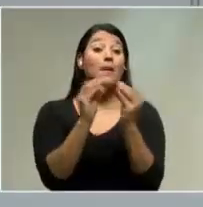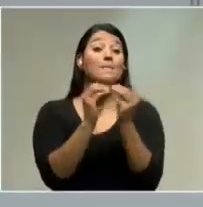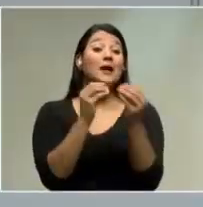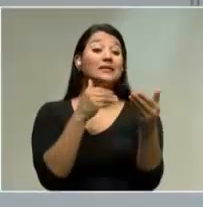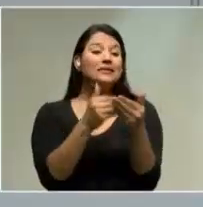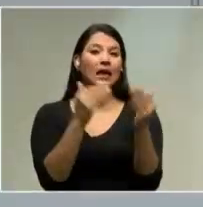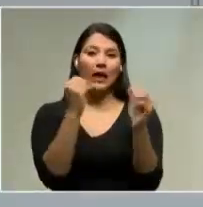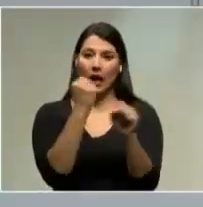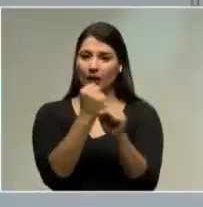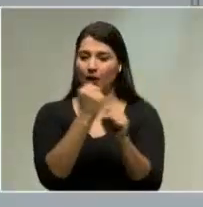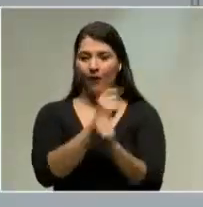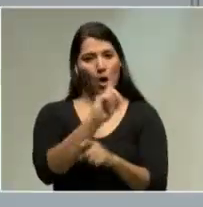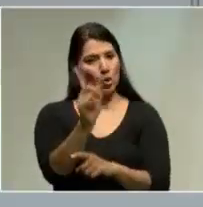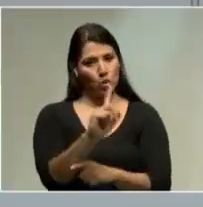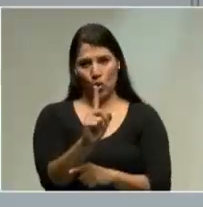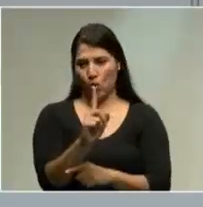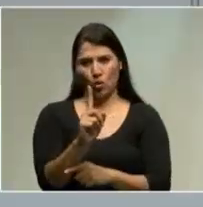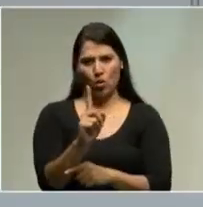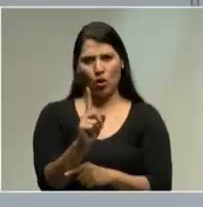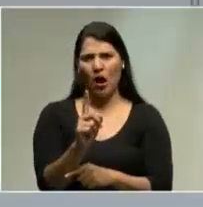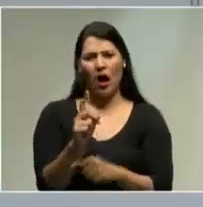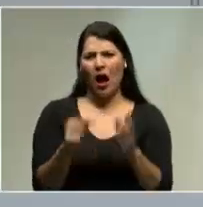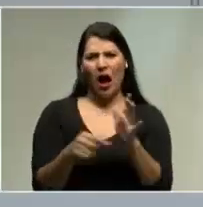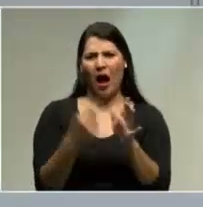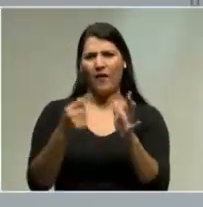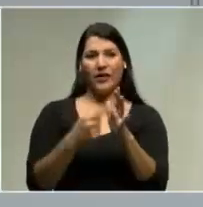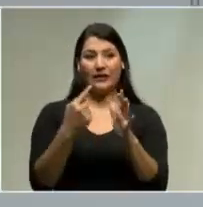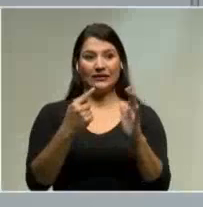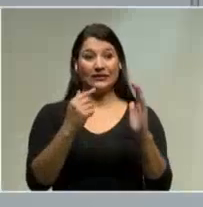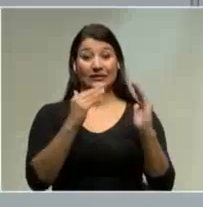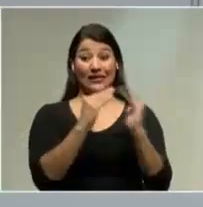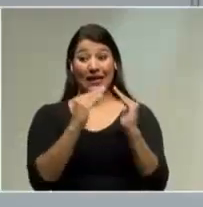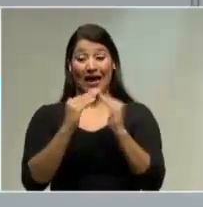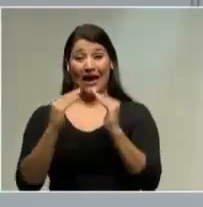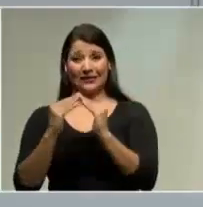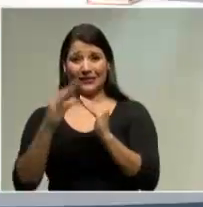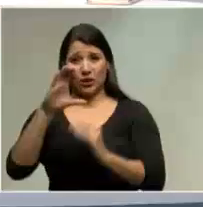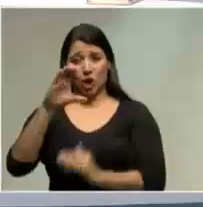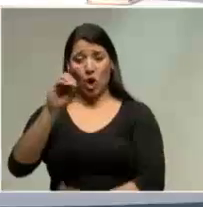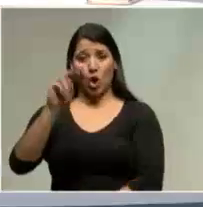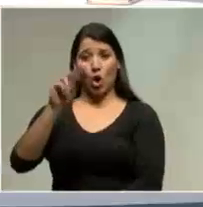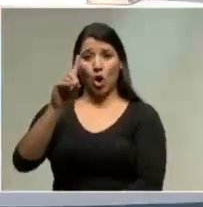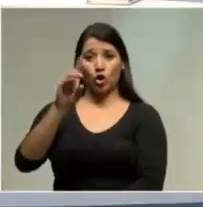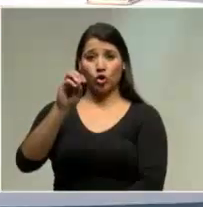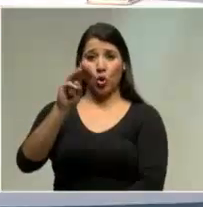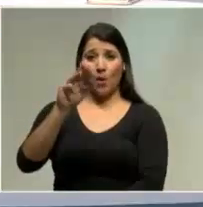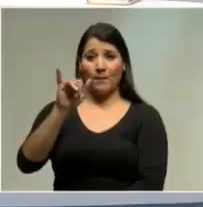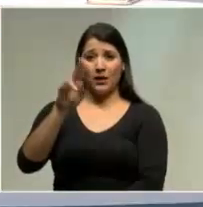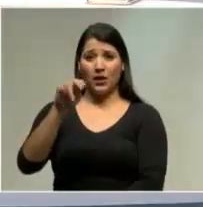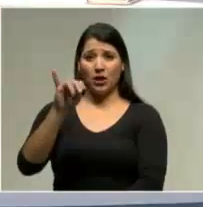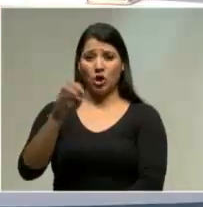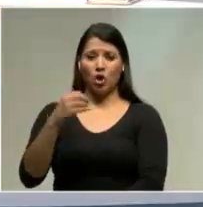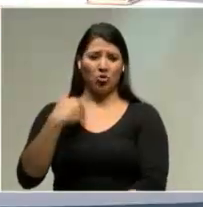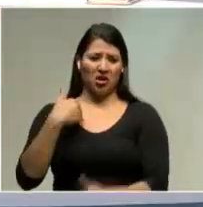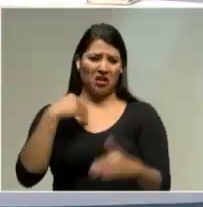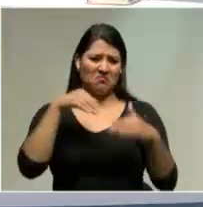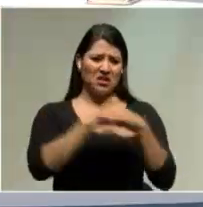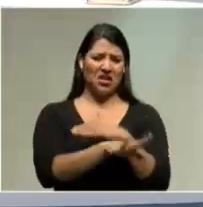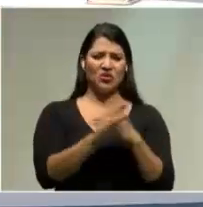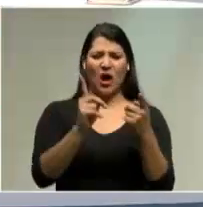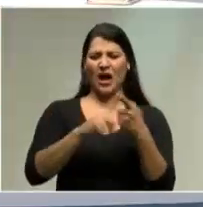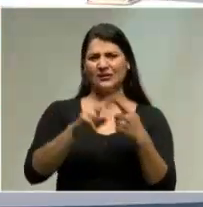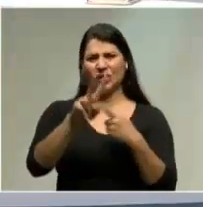condominios que tienen ingreso hasta de 200 personas. Hablamos de que por por hogar pueden haber 1 o 2 carros,